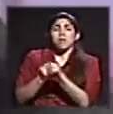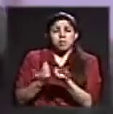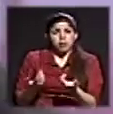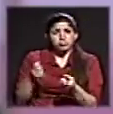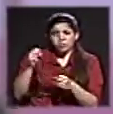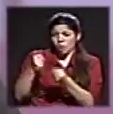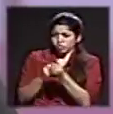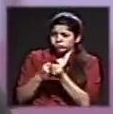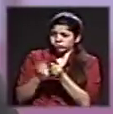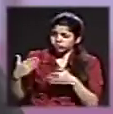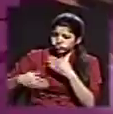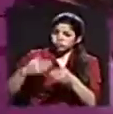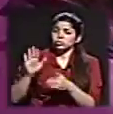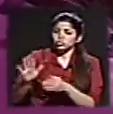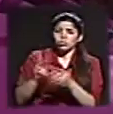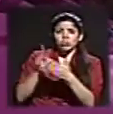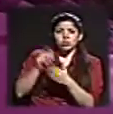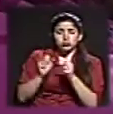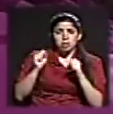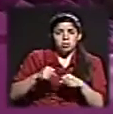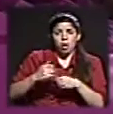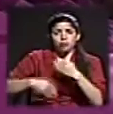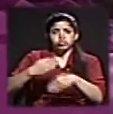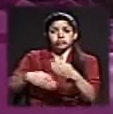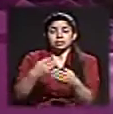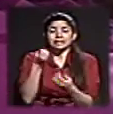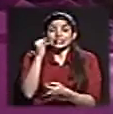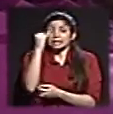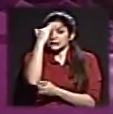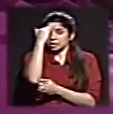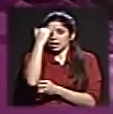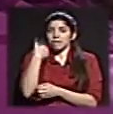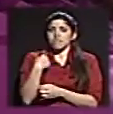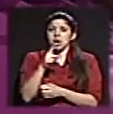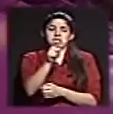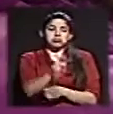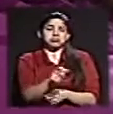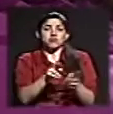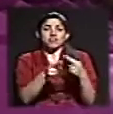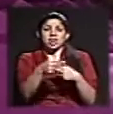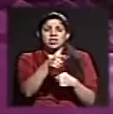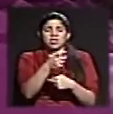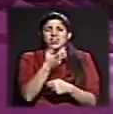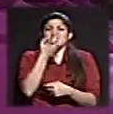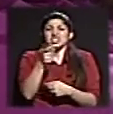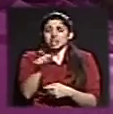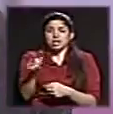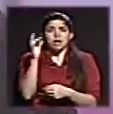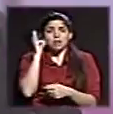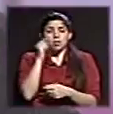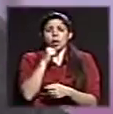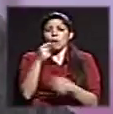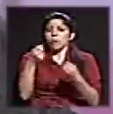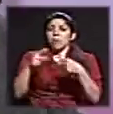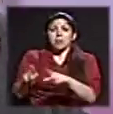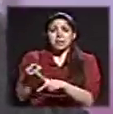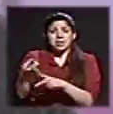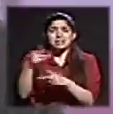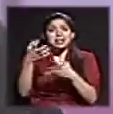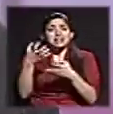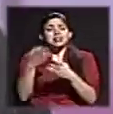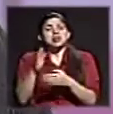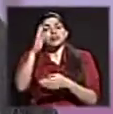decirle, sí, vamos adelante con este proyecto, ¿verdad? O si sabemos que aquel regidor le grita a la compañera o no le permite presentar la moción